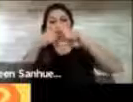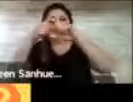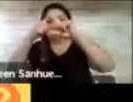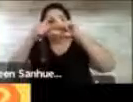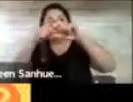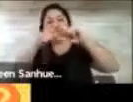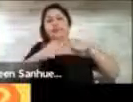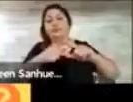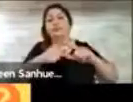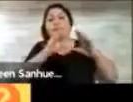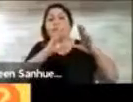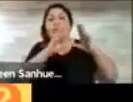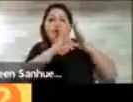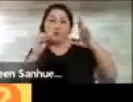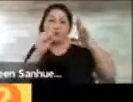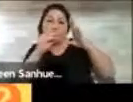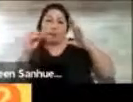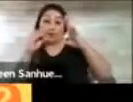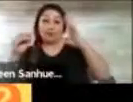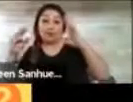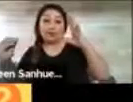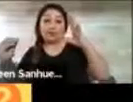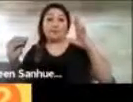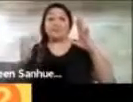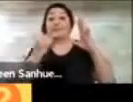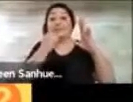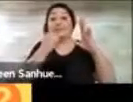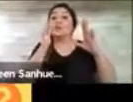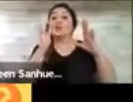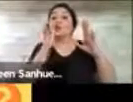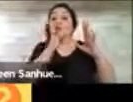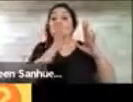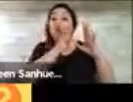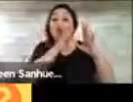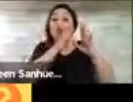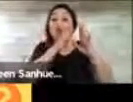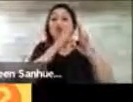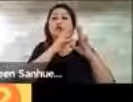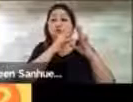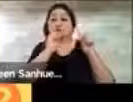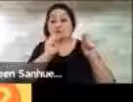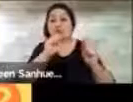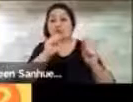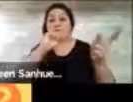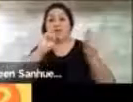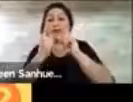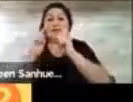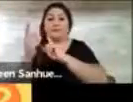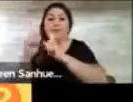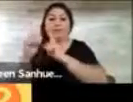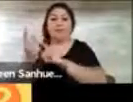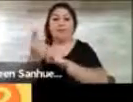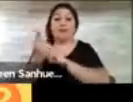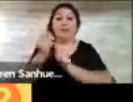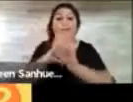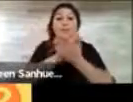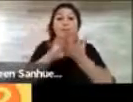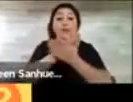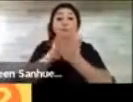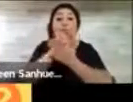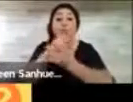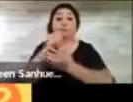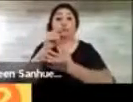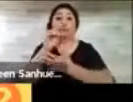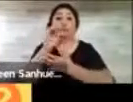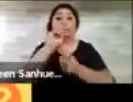haciéndose copias. Se puede también cambiar los colores de estos objetos. Por ejemplo, el cambiar los colores hace que los